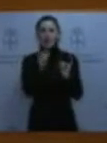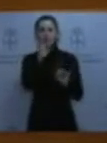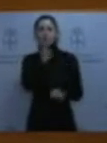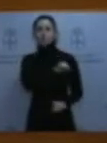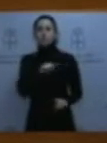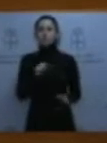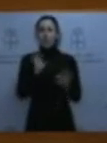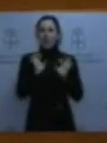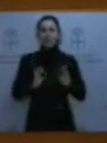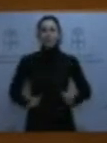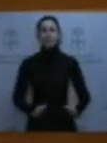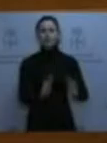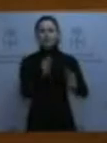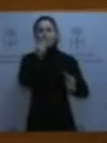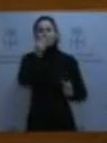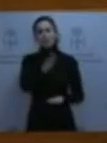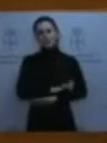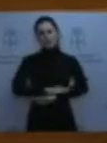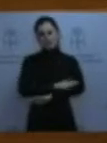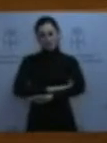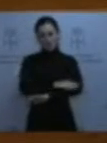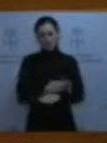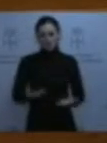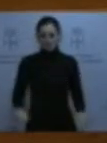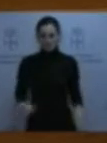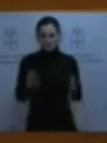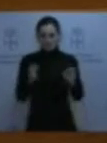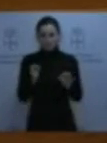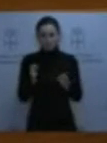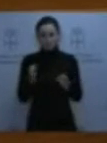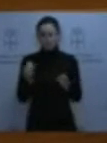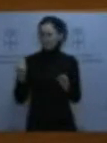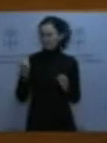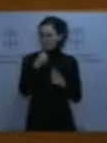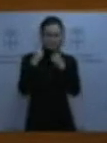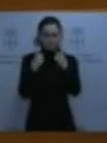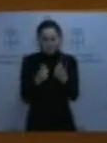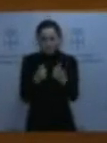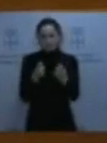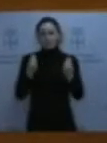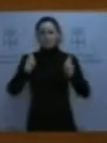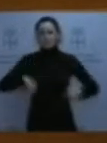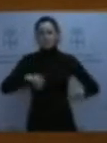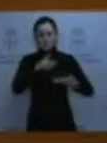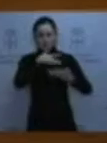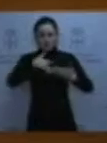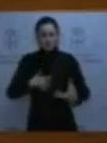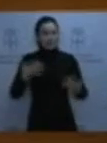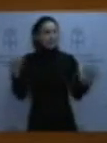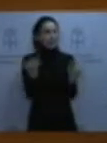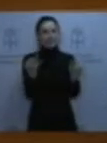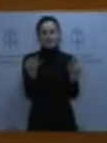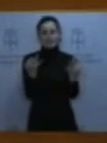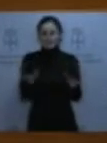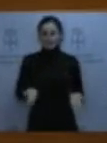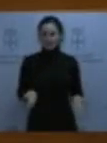regula lo que considera un buen gobierno. Cabe preguntarse a qué obedece justamente ahora este